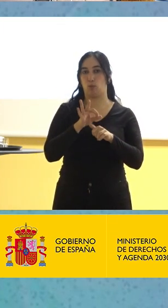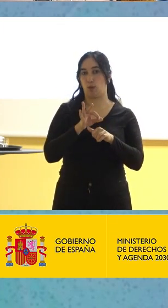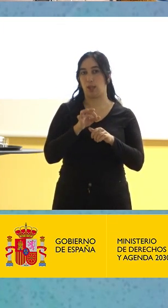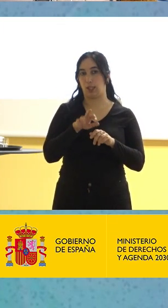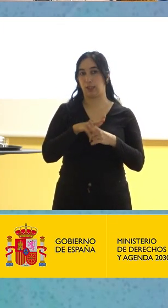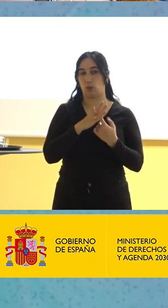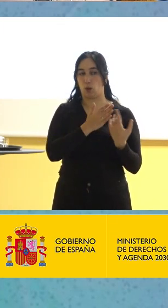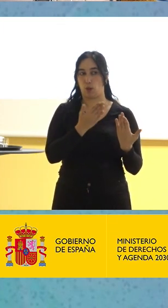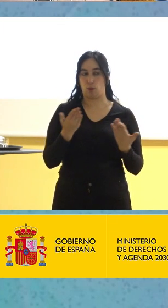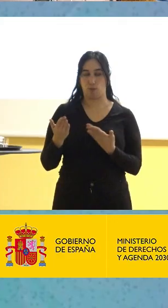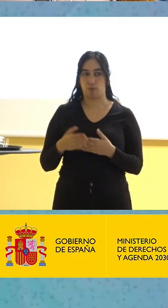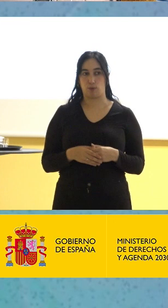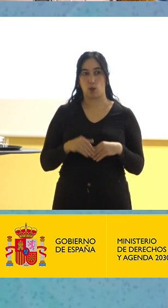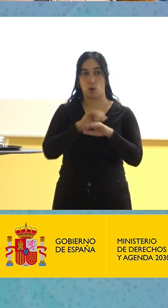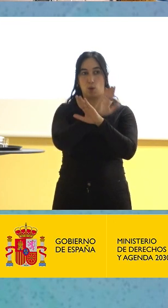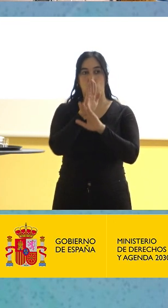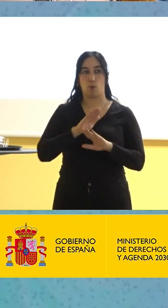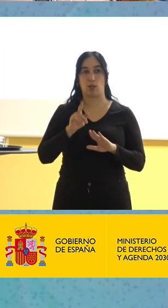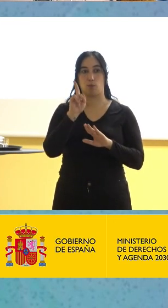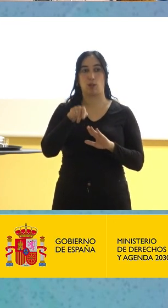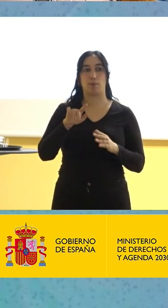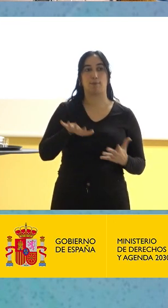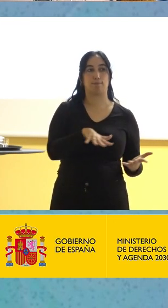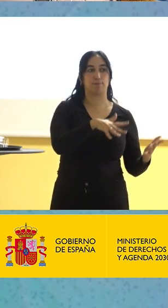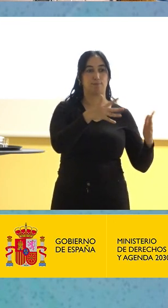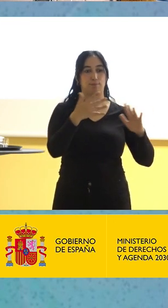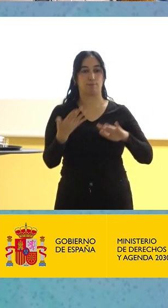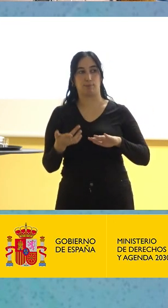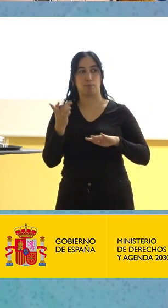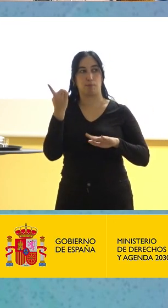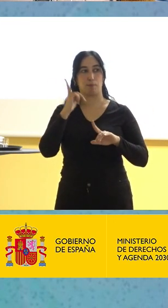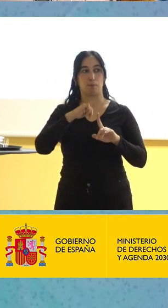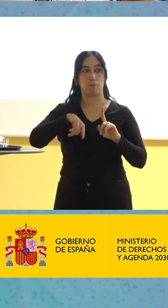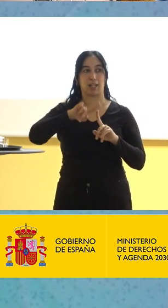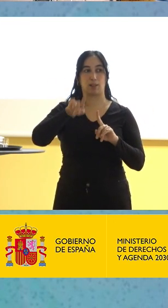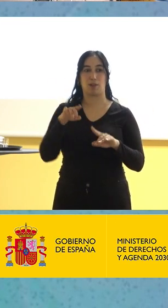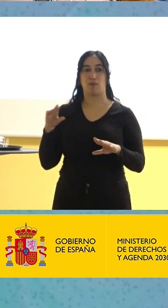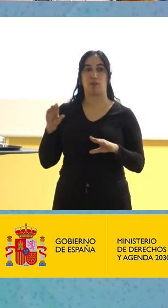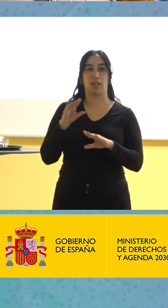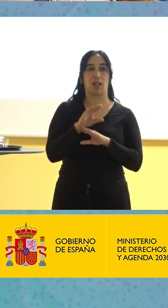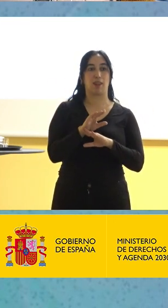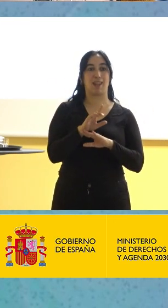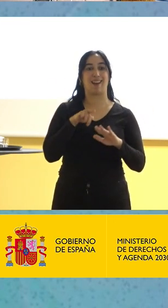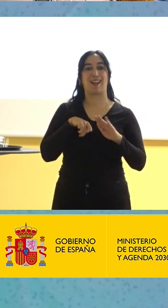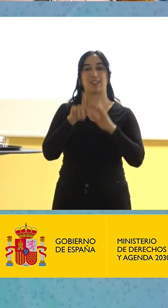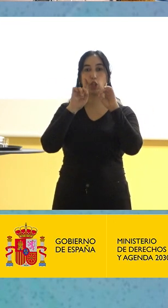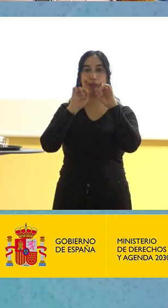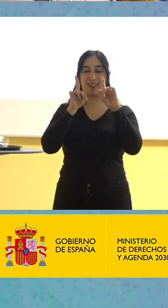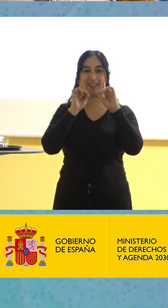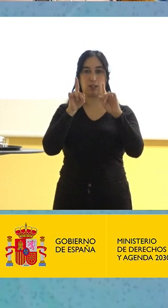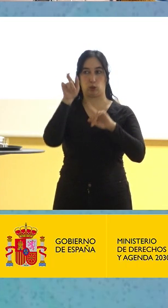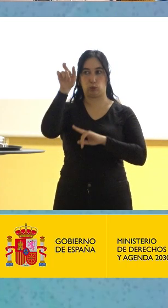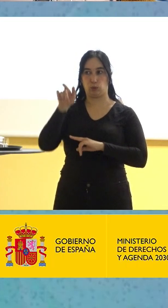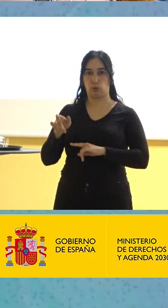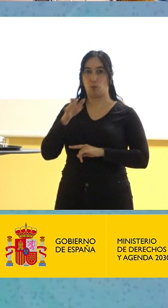casos. Y por último, implementar y financiar la figura de gestor de casos, porque otra de